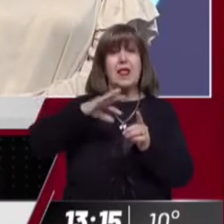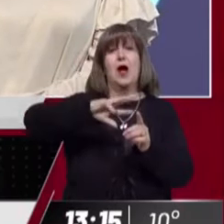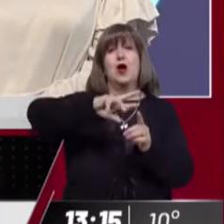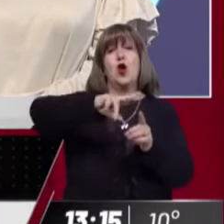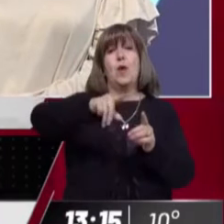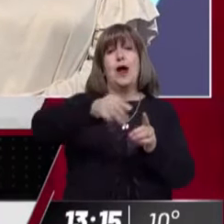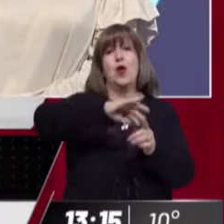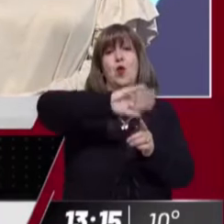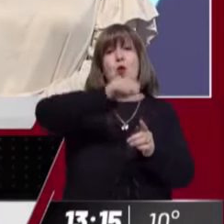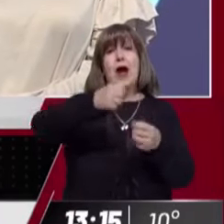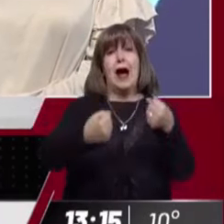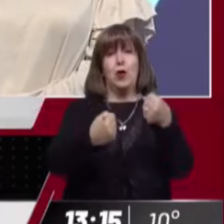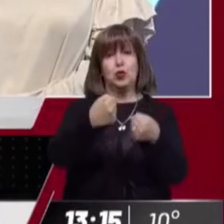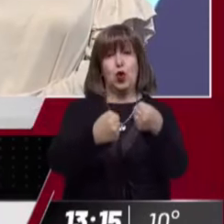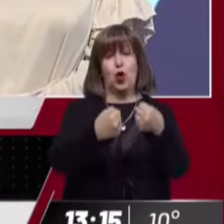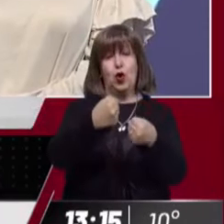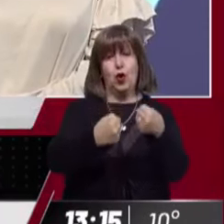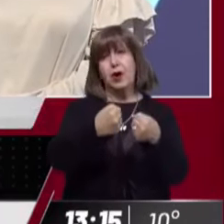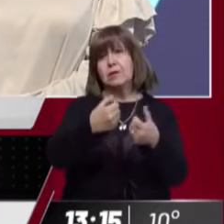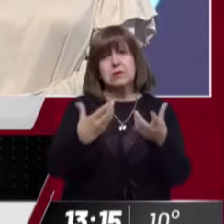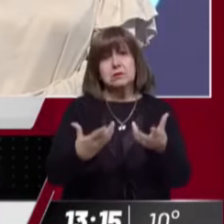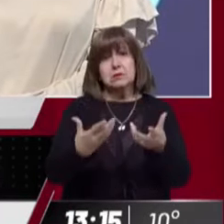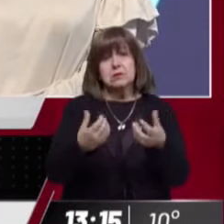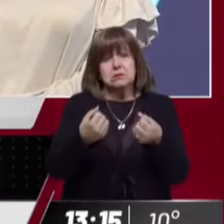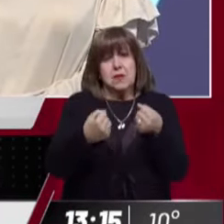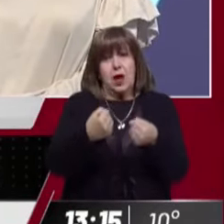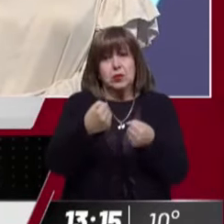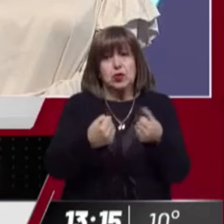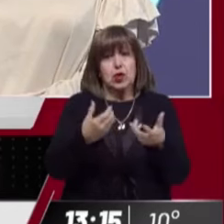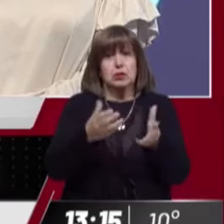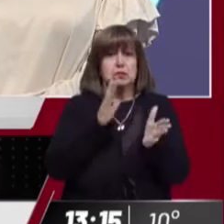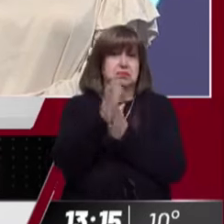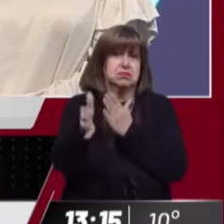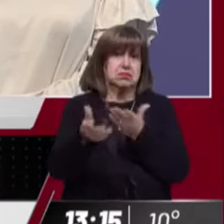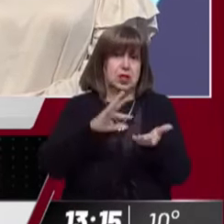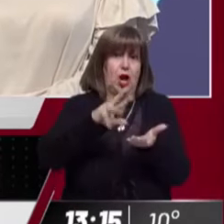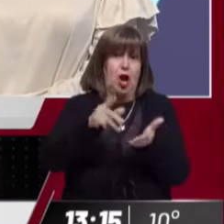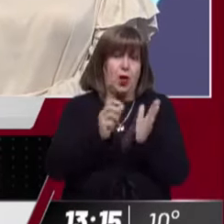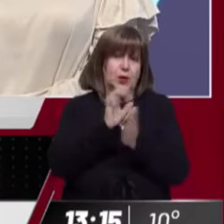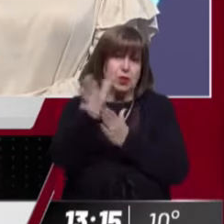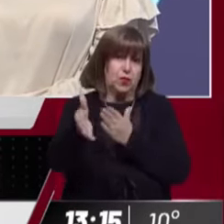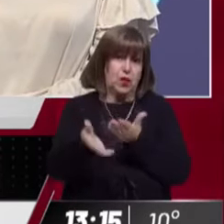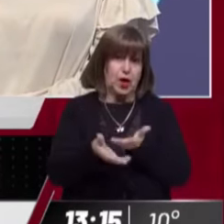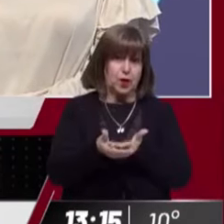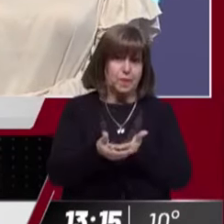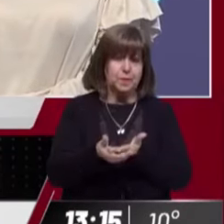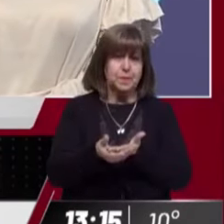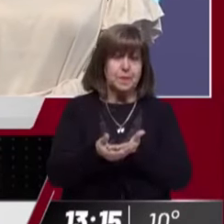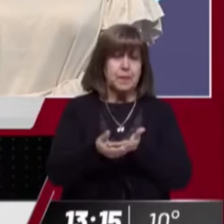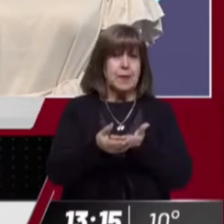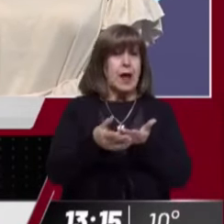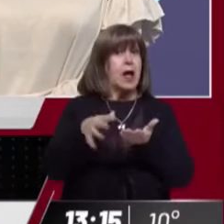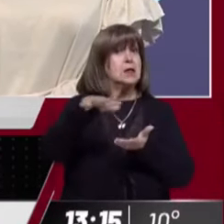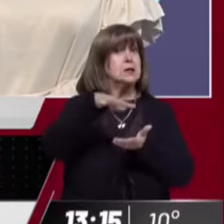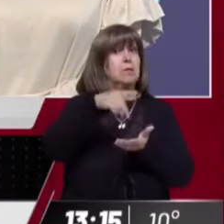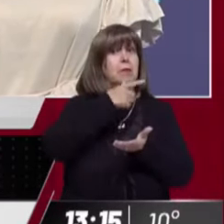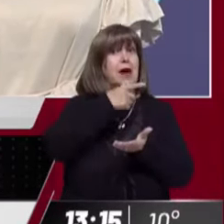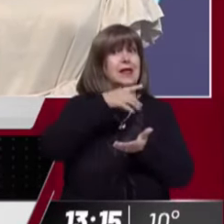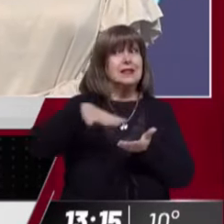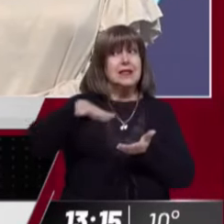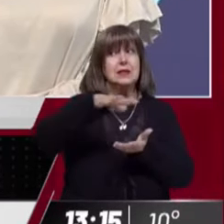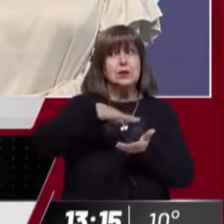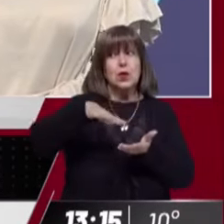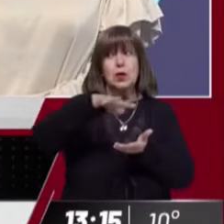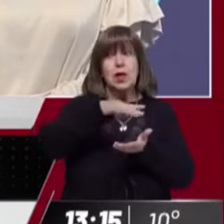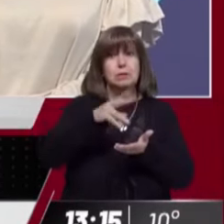de un auto también, delincuentes interceptaron a la víctima, un auto, y también se lo robaron. Hablamos de que es una zona peligrosa y también varias veces se han reportado